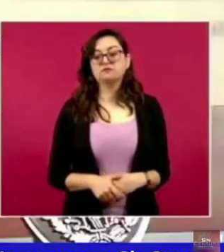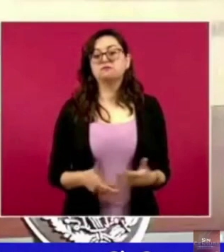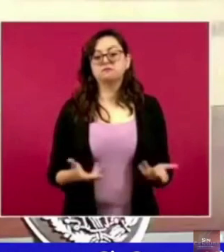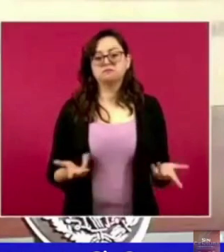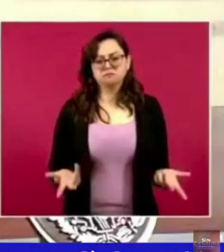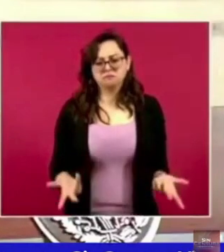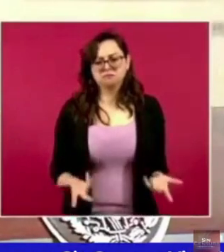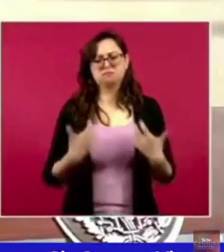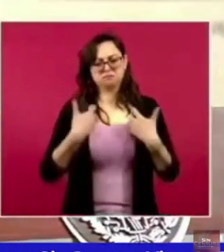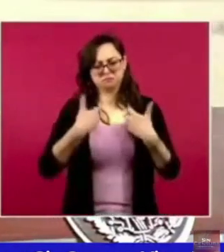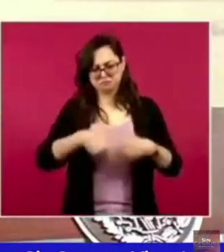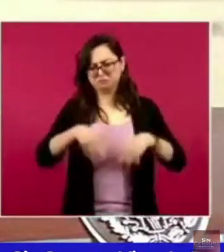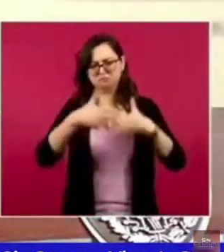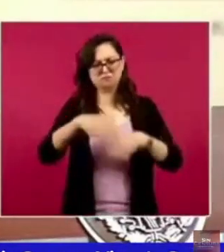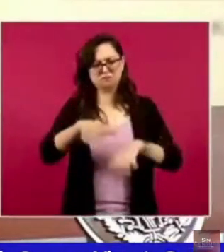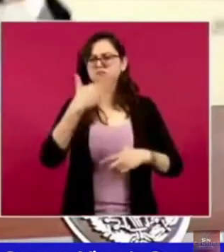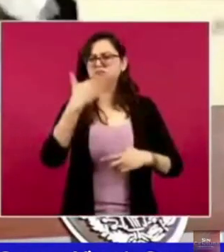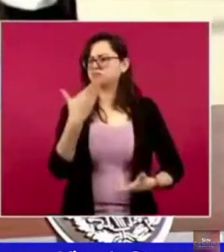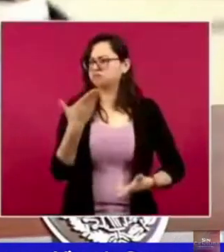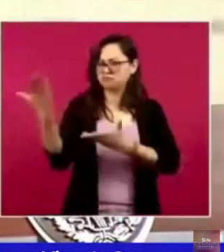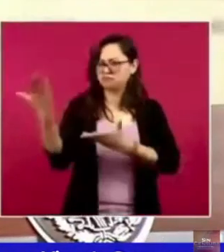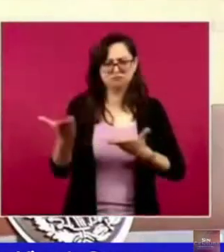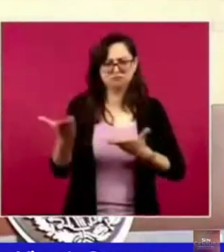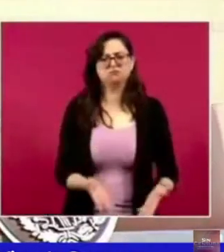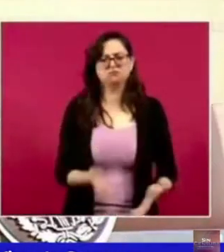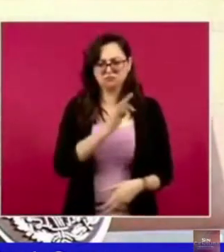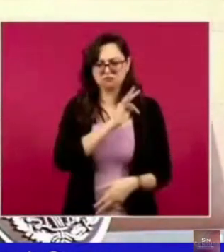bienvenidos a las manifestaciones, todos, pues.